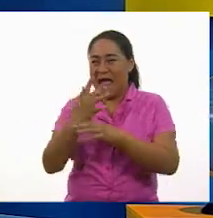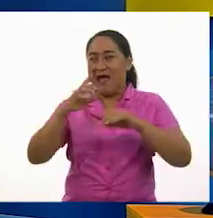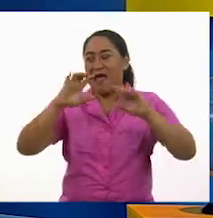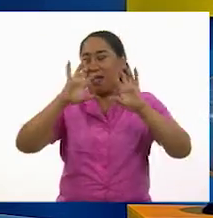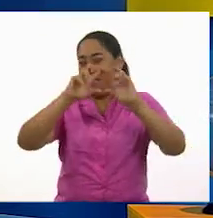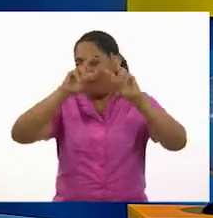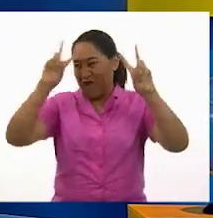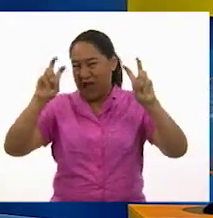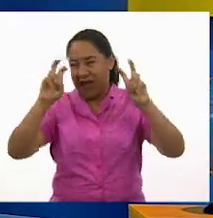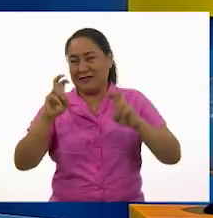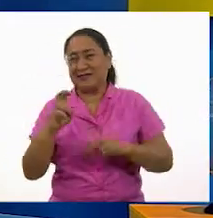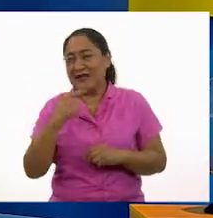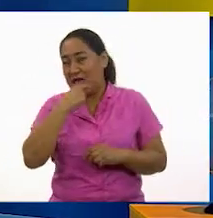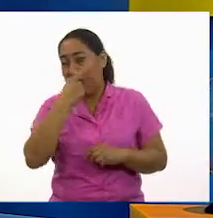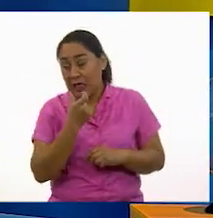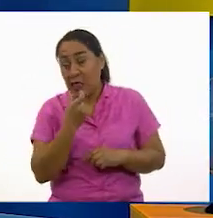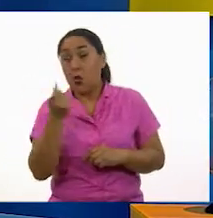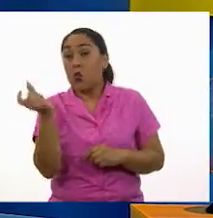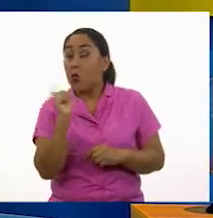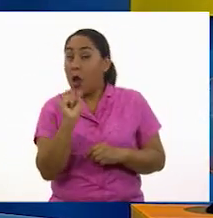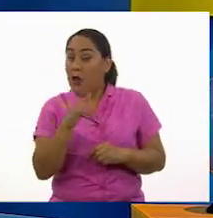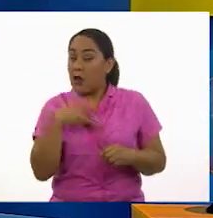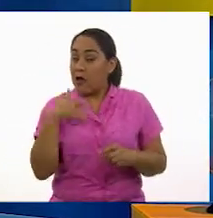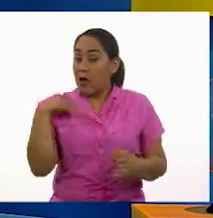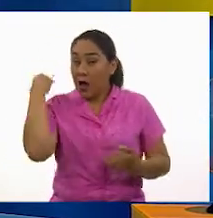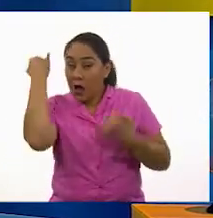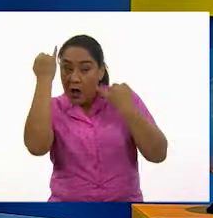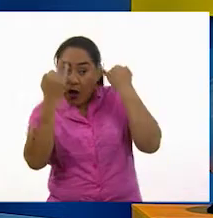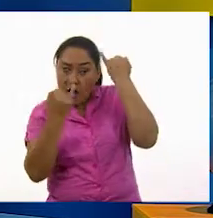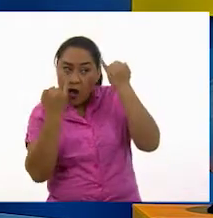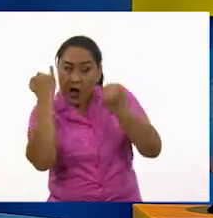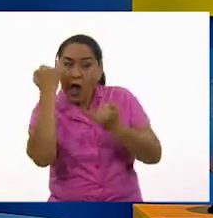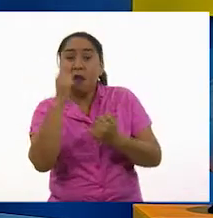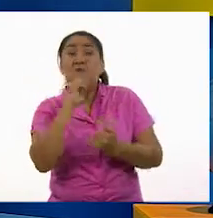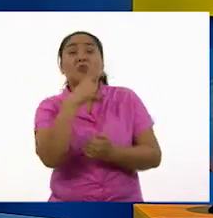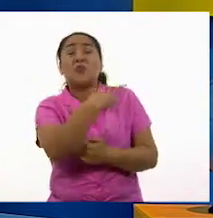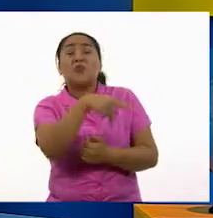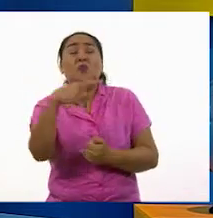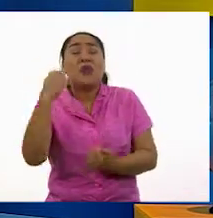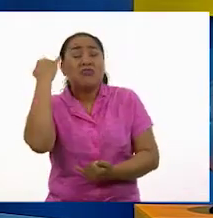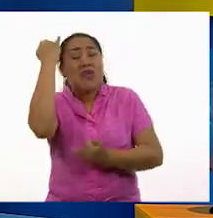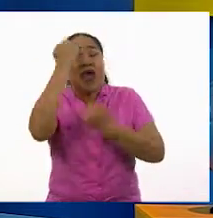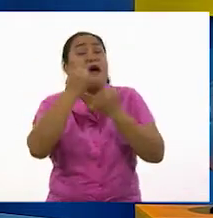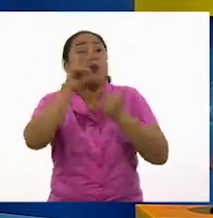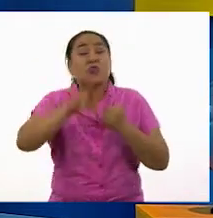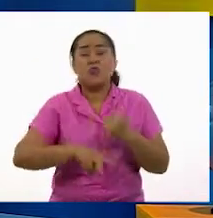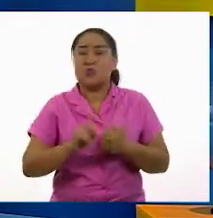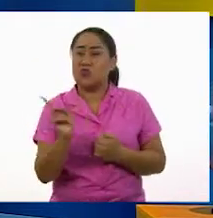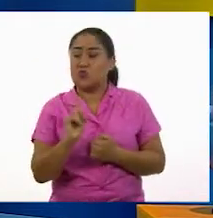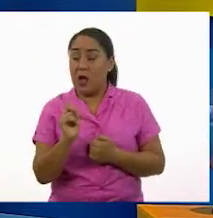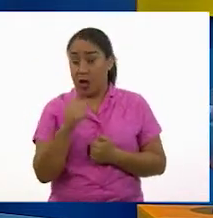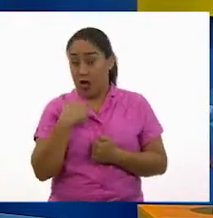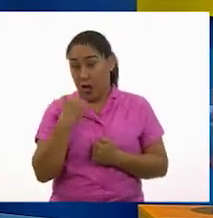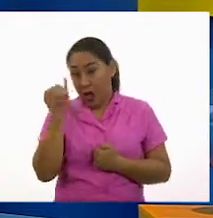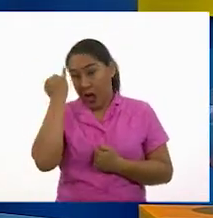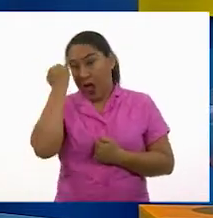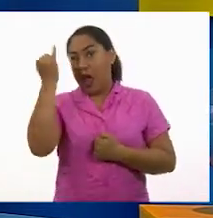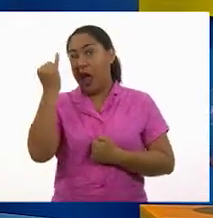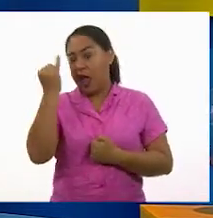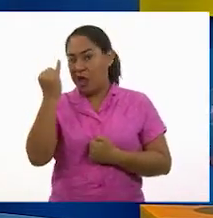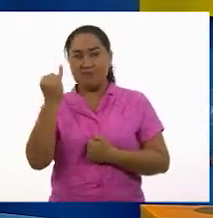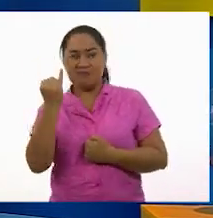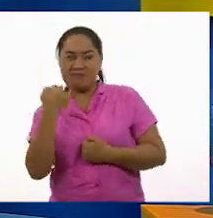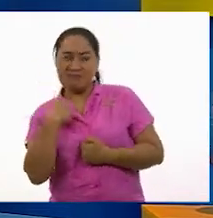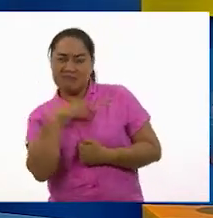Los prejuicios y los estereotipos son ideas que la gente tiene y que creen que les da derecho a excluir a